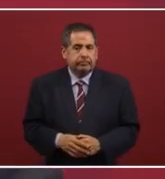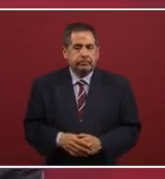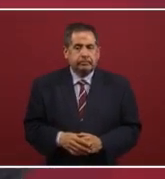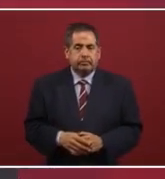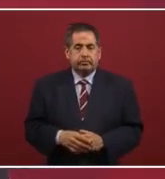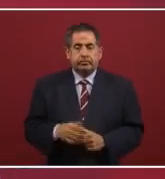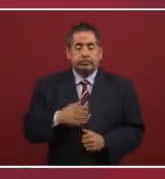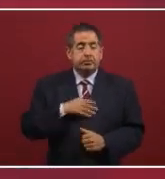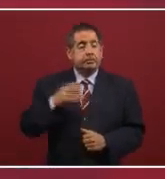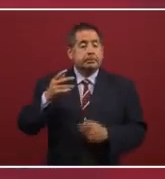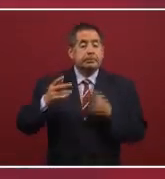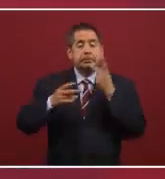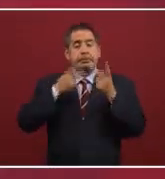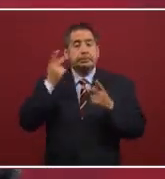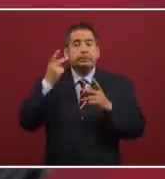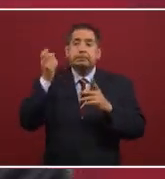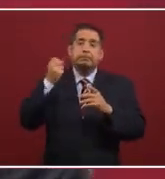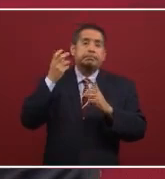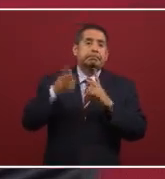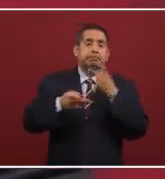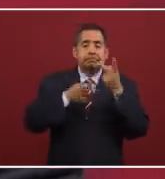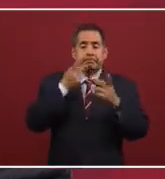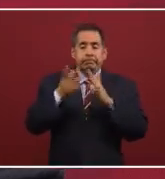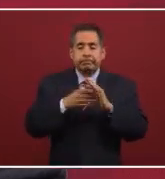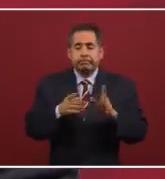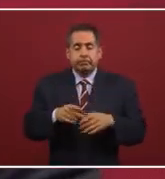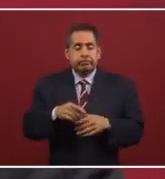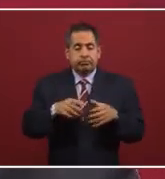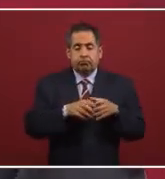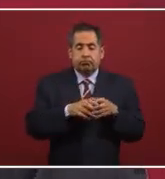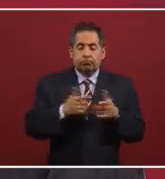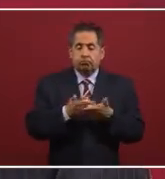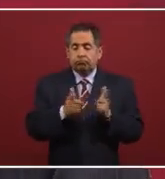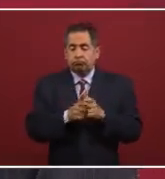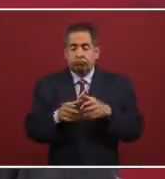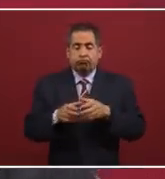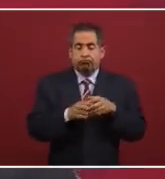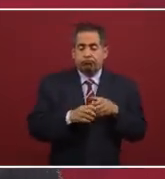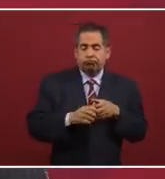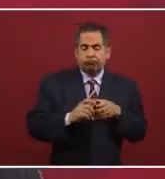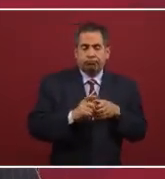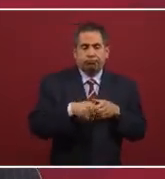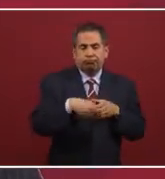Pero en el discurso era diluir al Estado,